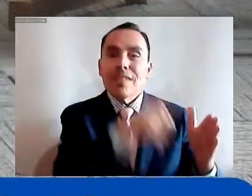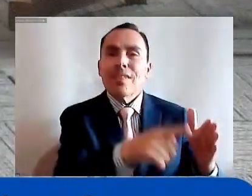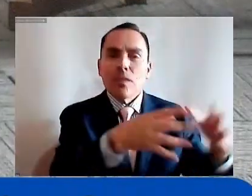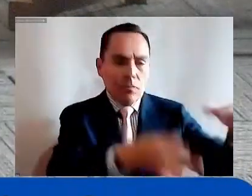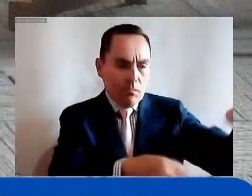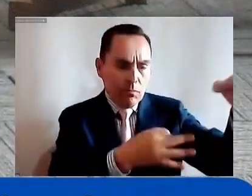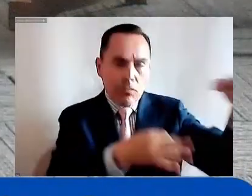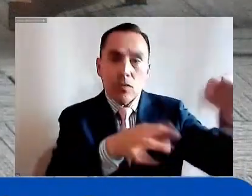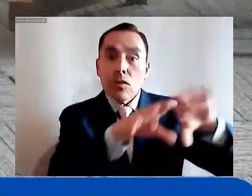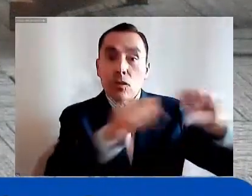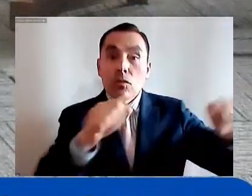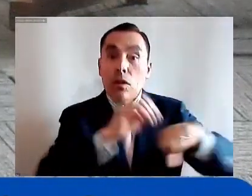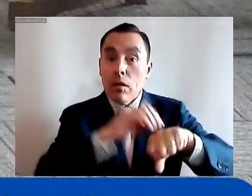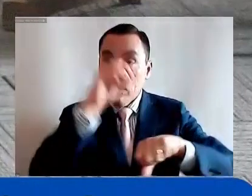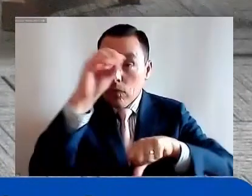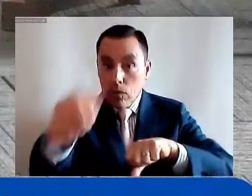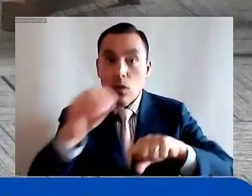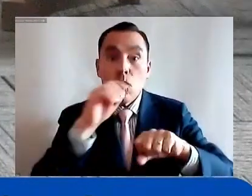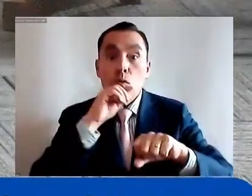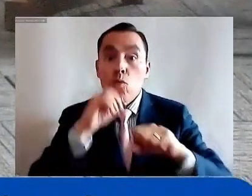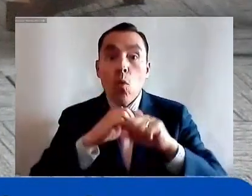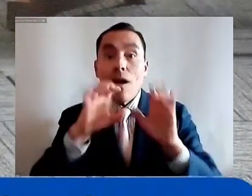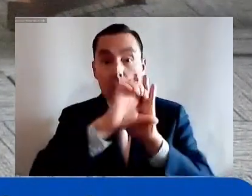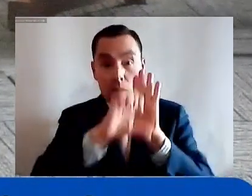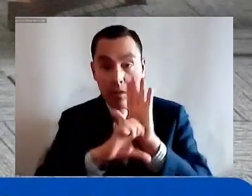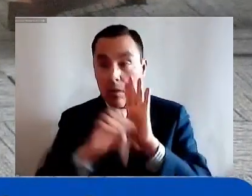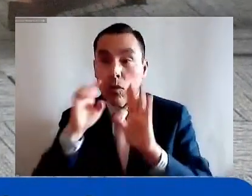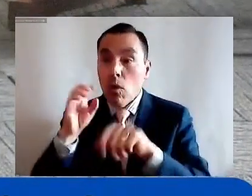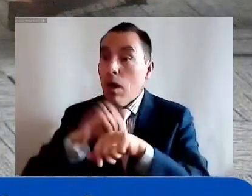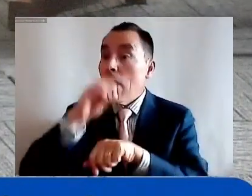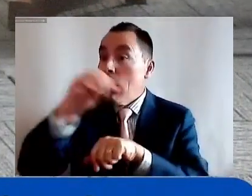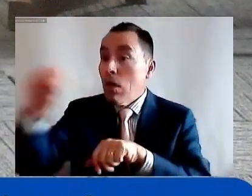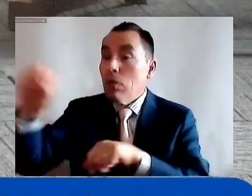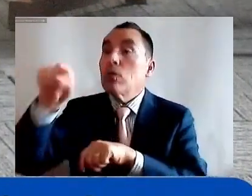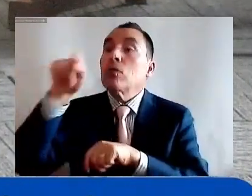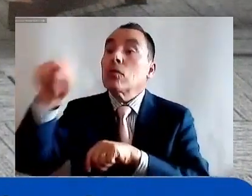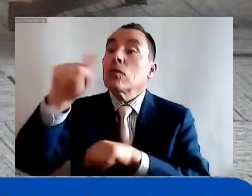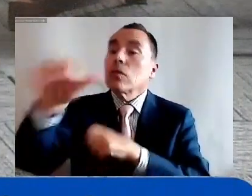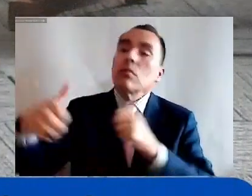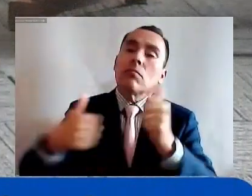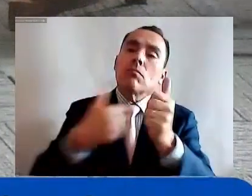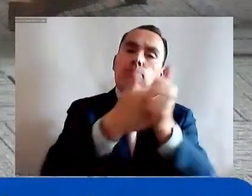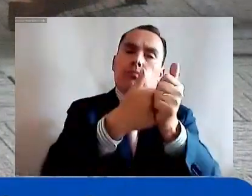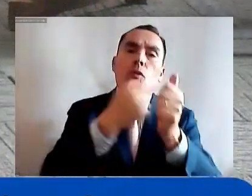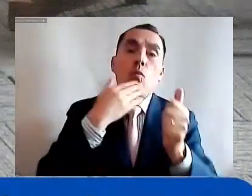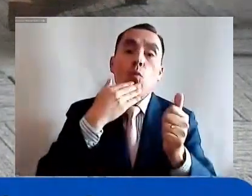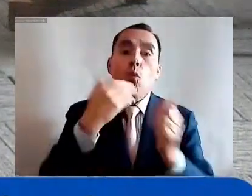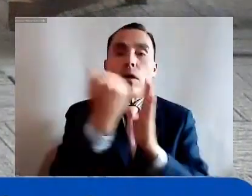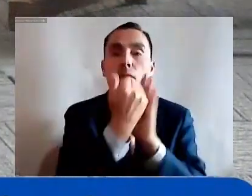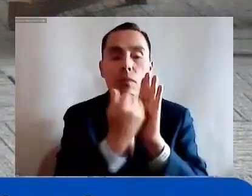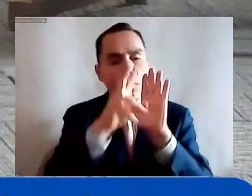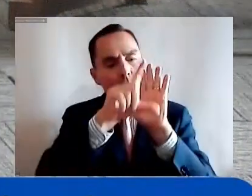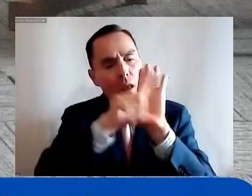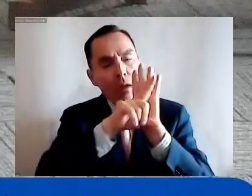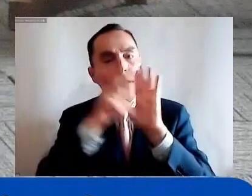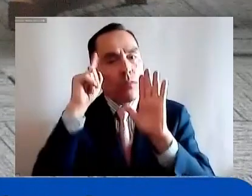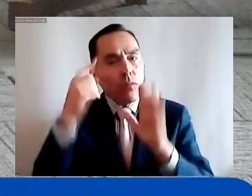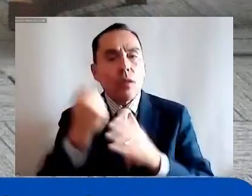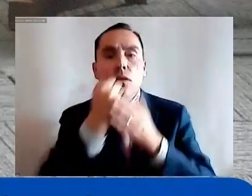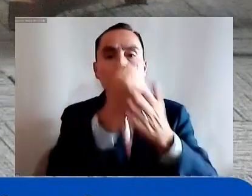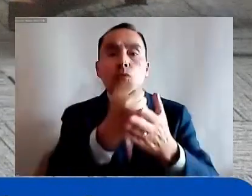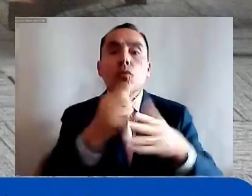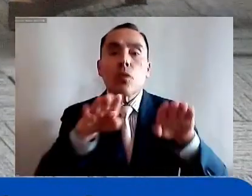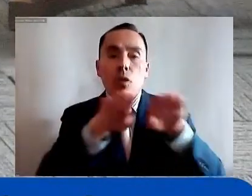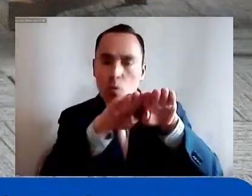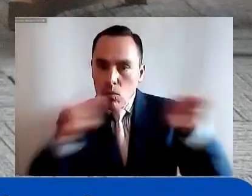exhorta a los Estados para continuar la contribución para la creación de las condiciones que favorezcan la eliminación